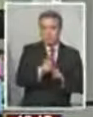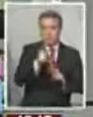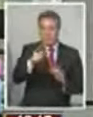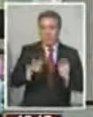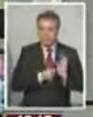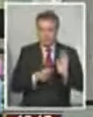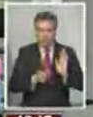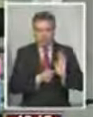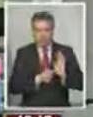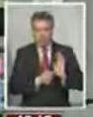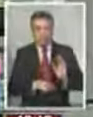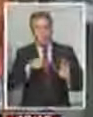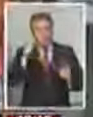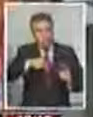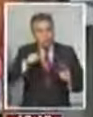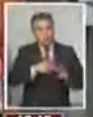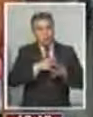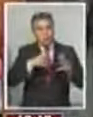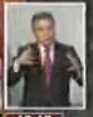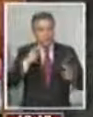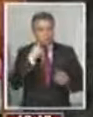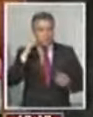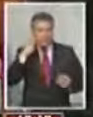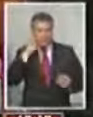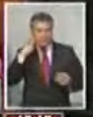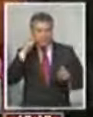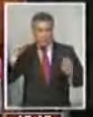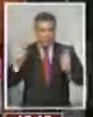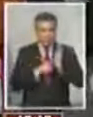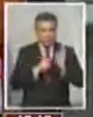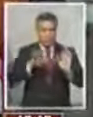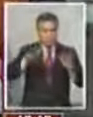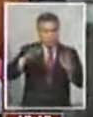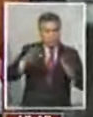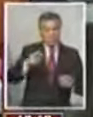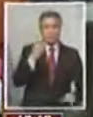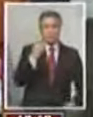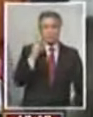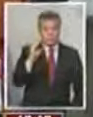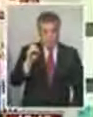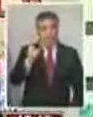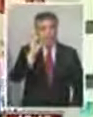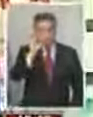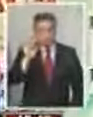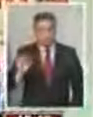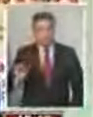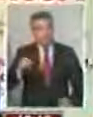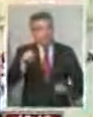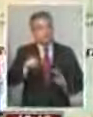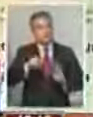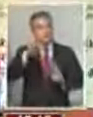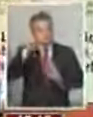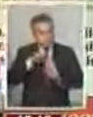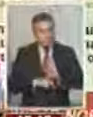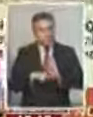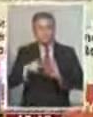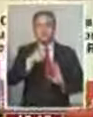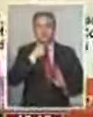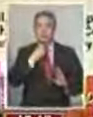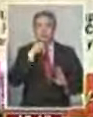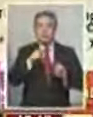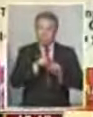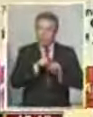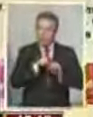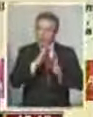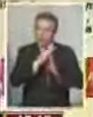Actualmente los niveles de evasión y elusión de impuestos son cercanos al 30%, algo que en el proyecto se buscaba reducir con una norma